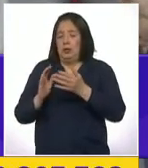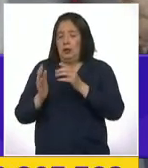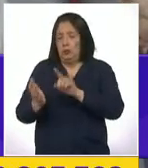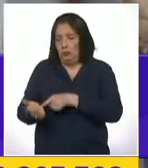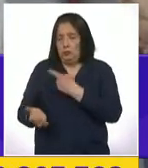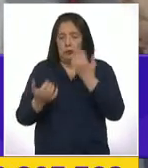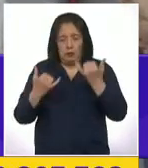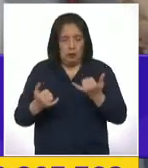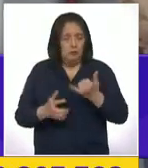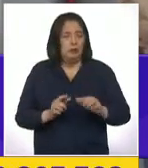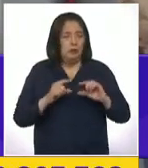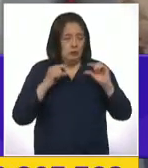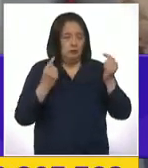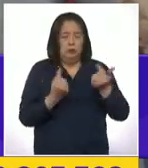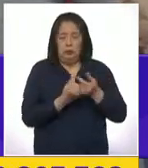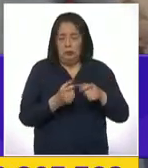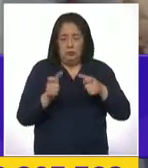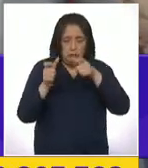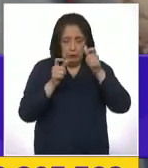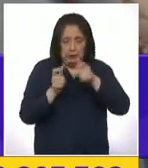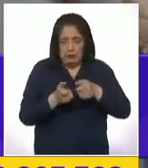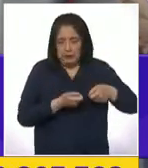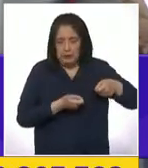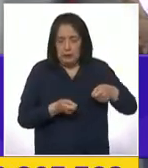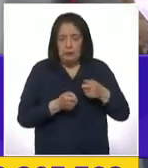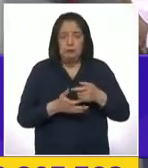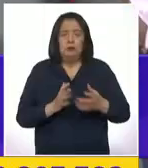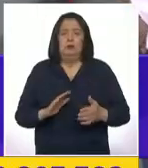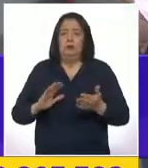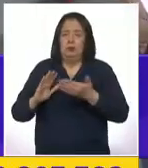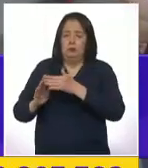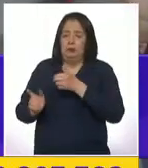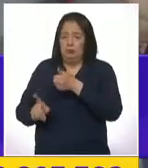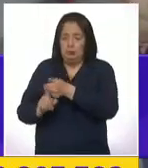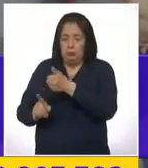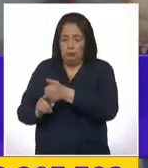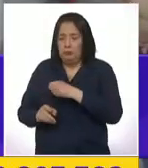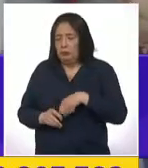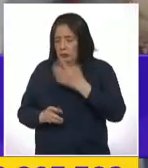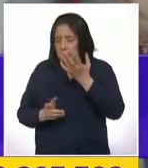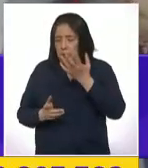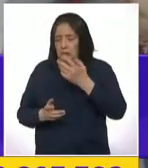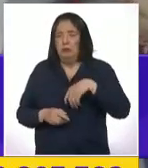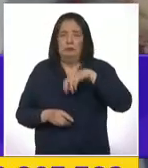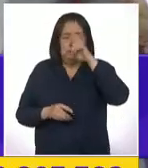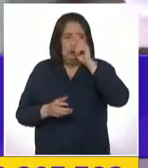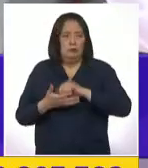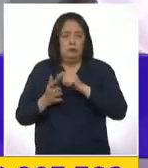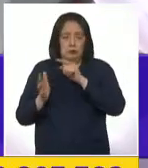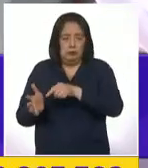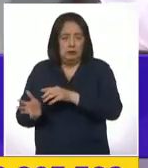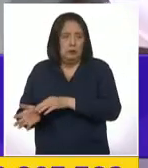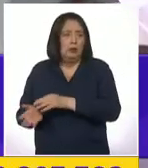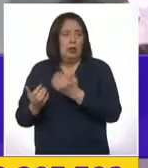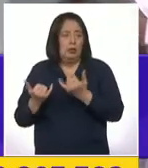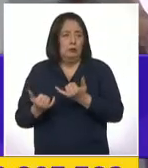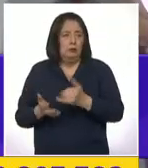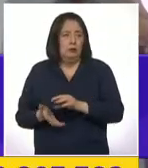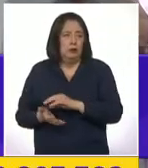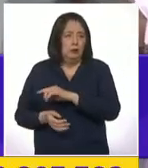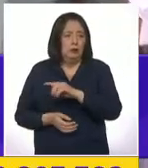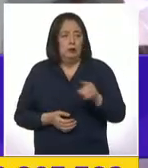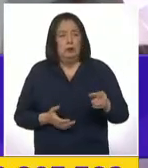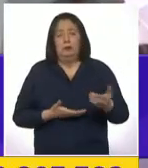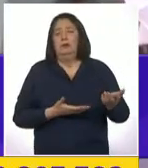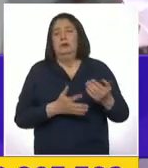rondas, las comunidades campesinas, los pueblos originarios, tienen que pasar de ese lado a ser